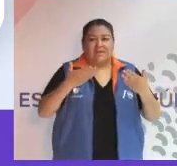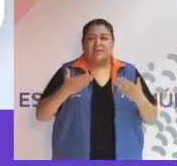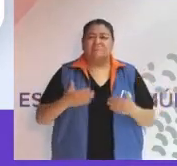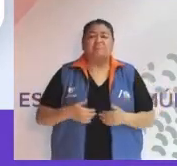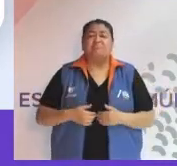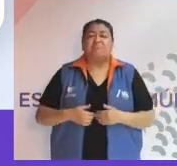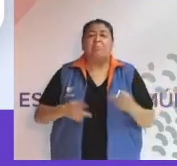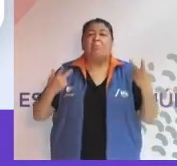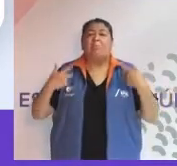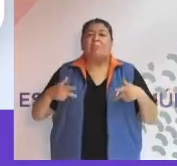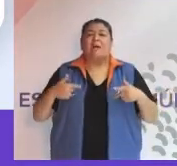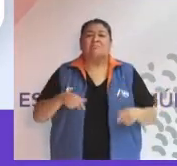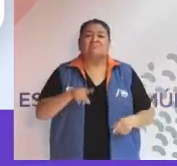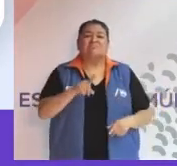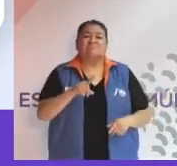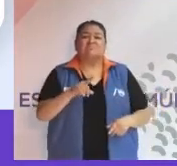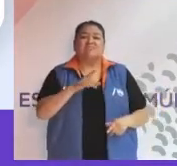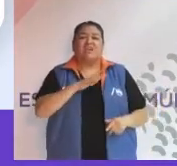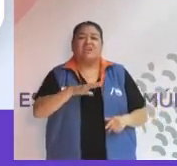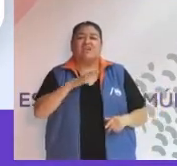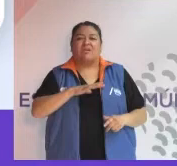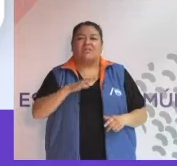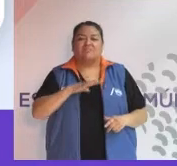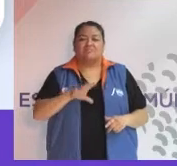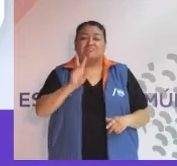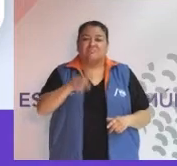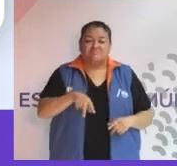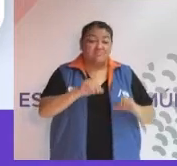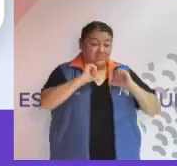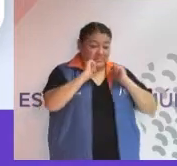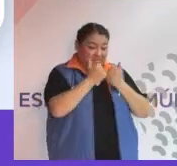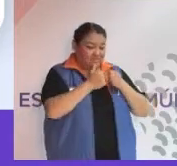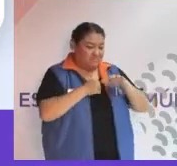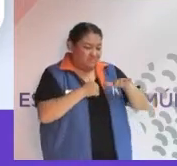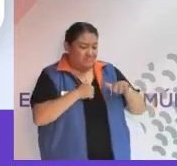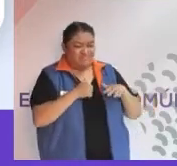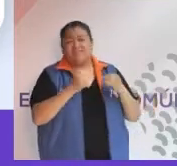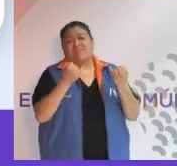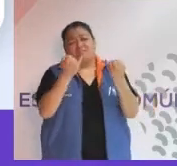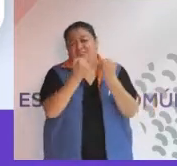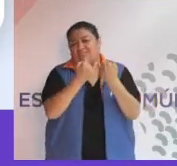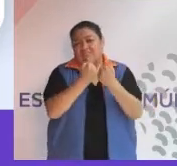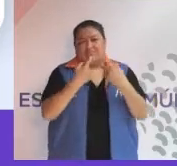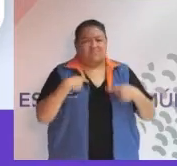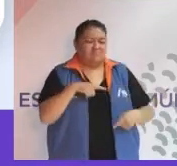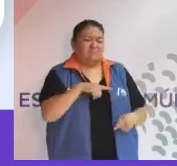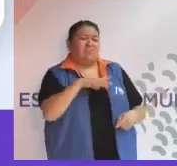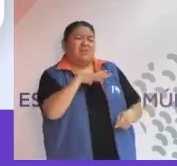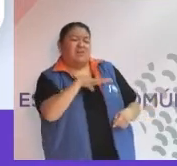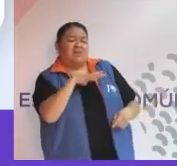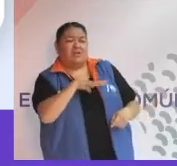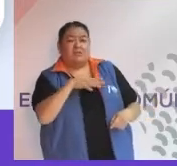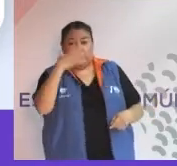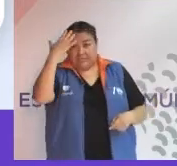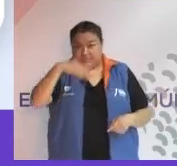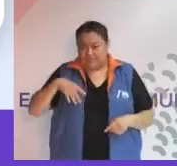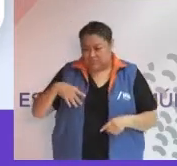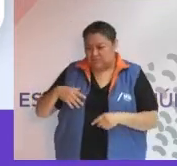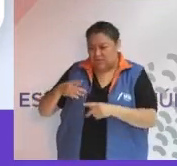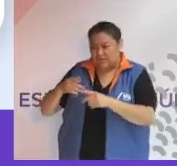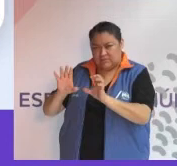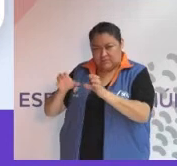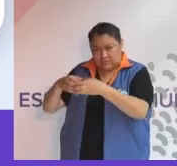la sociedad en general y las organizaciones de la sociedad civil no son la excepción. Según